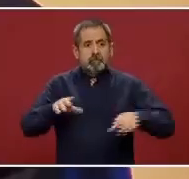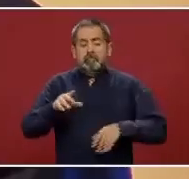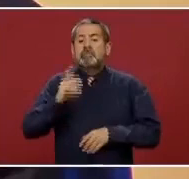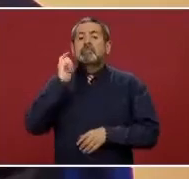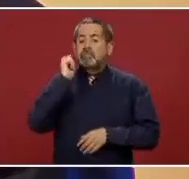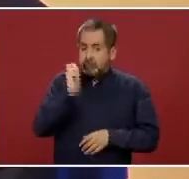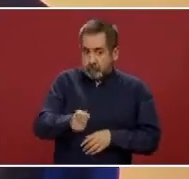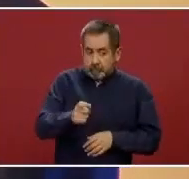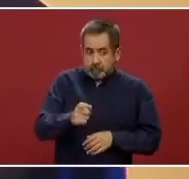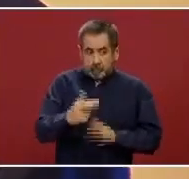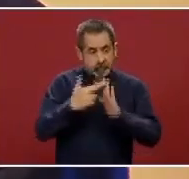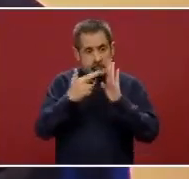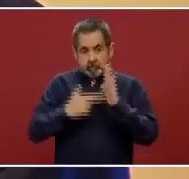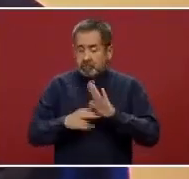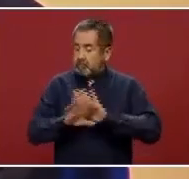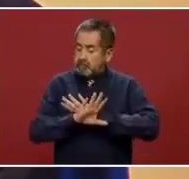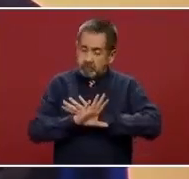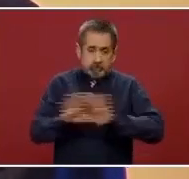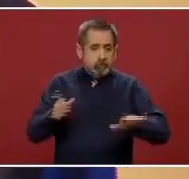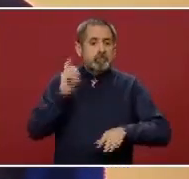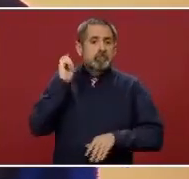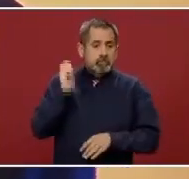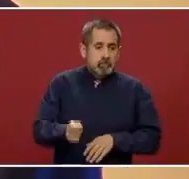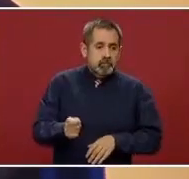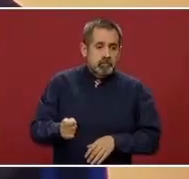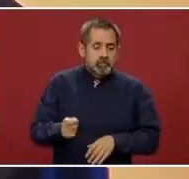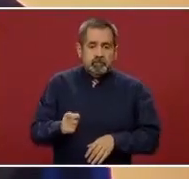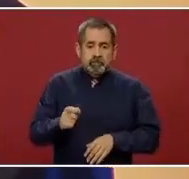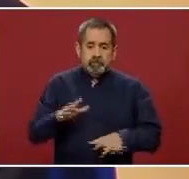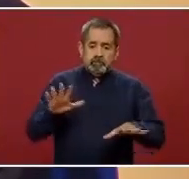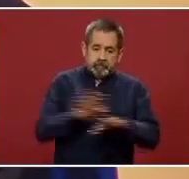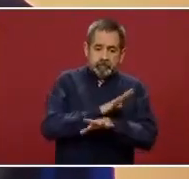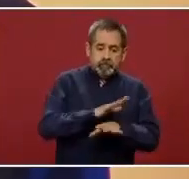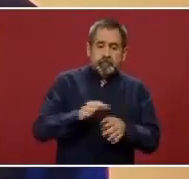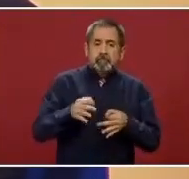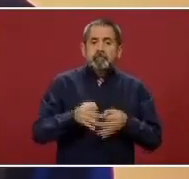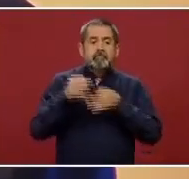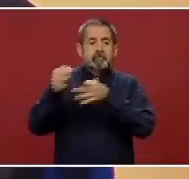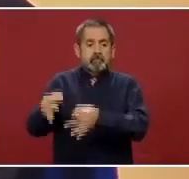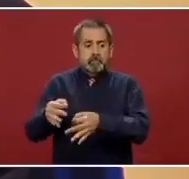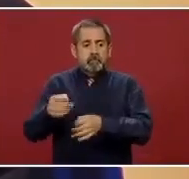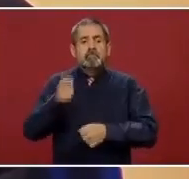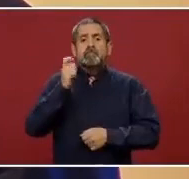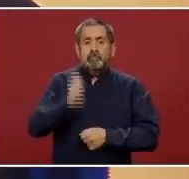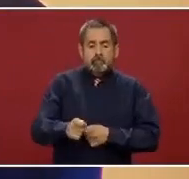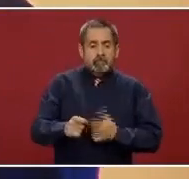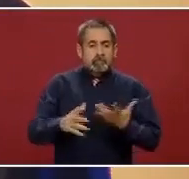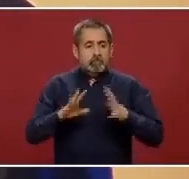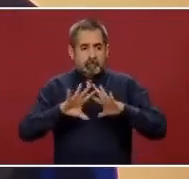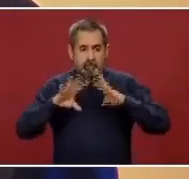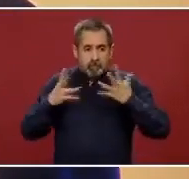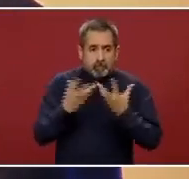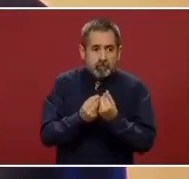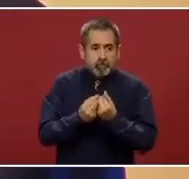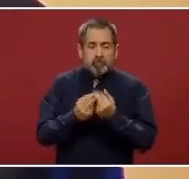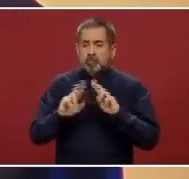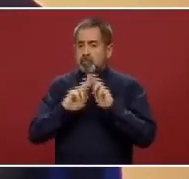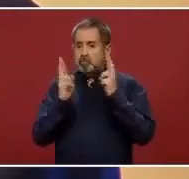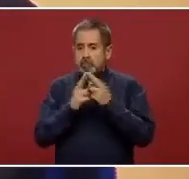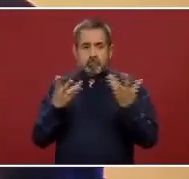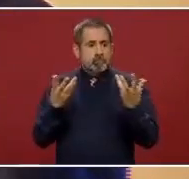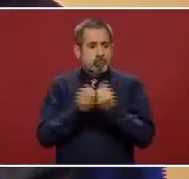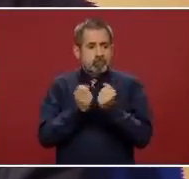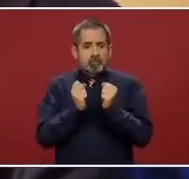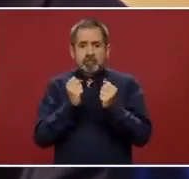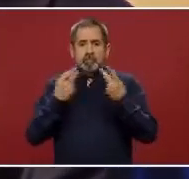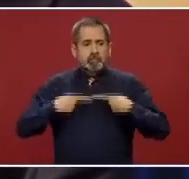suspenden, se reprograman, se posponen las actividades sociales que implican